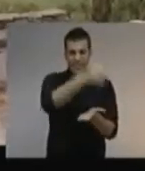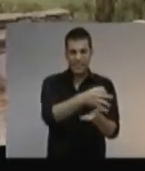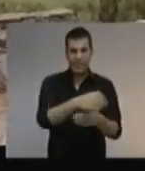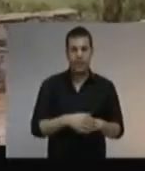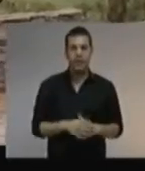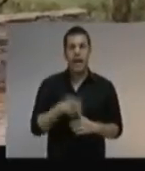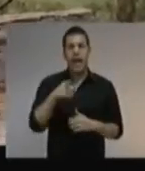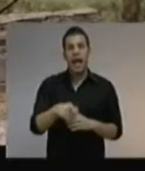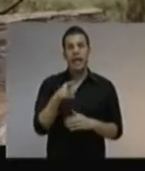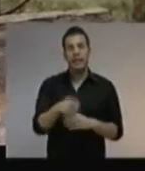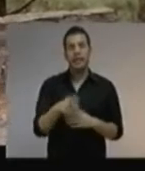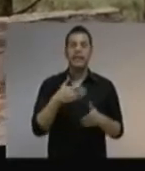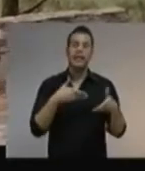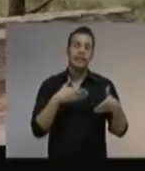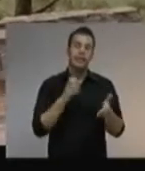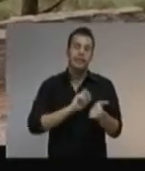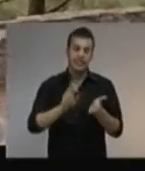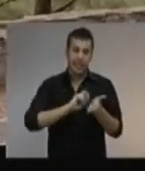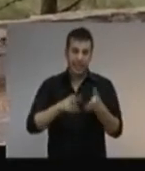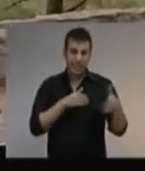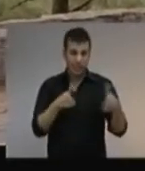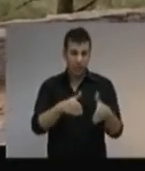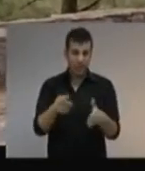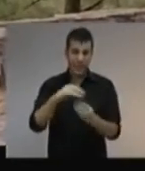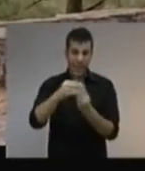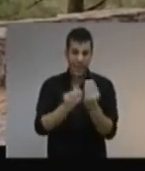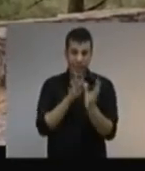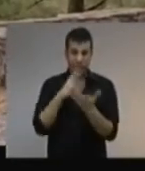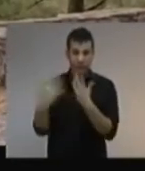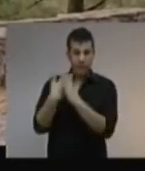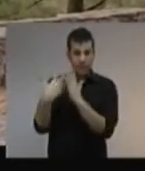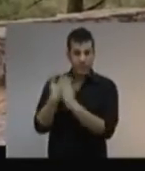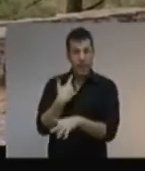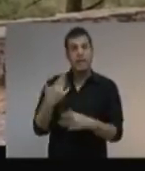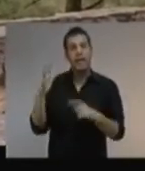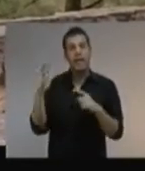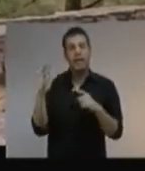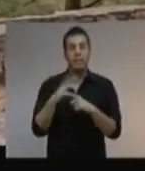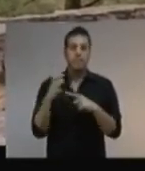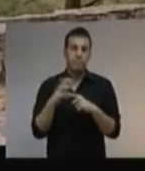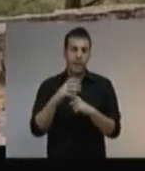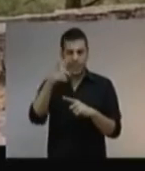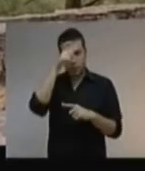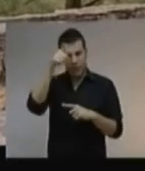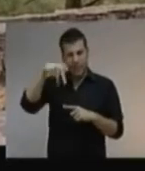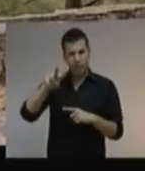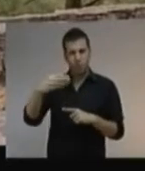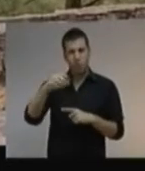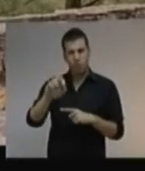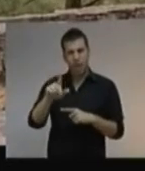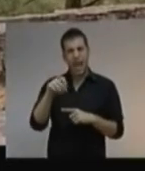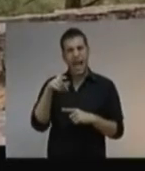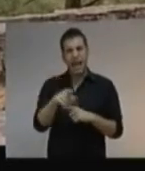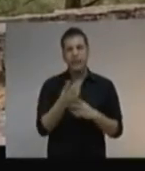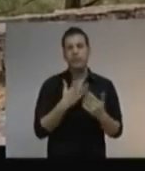de la red de senderos insular de Gran Canaria y nos va a empezar a hablar del Parque Rural de Nublo. Un poco qué características principales tiene, qué tipo